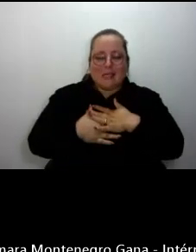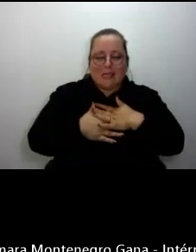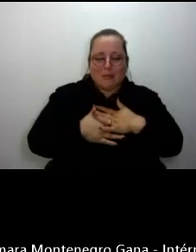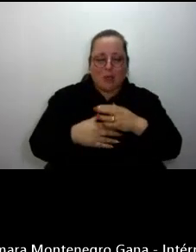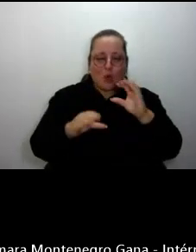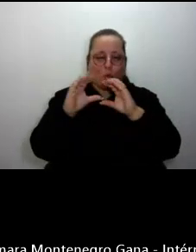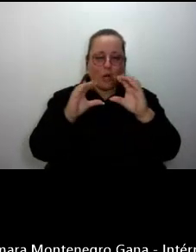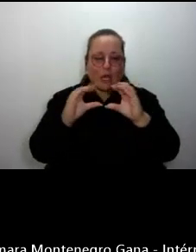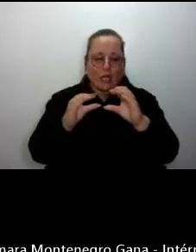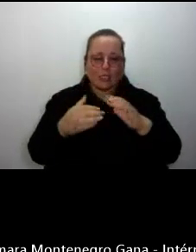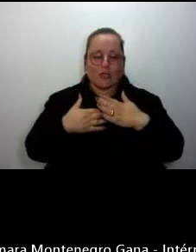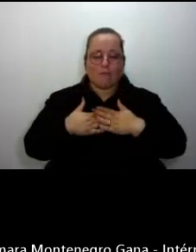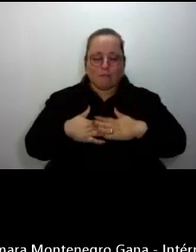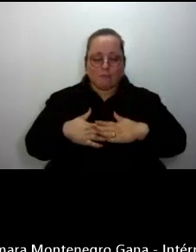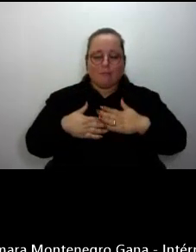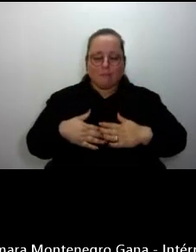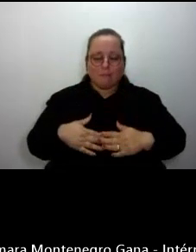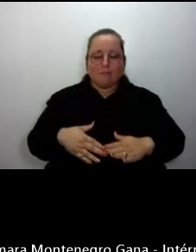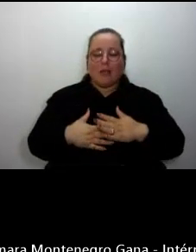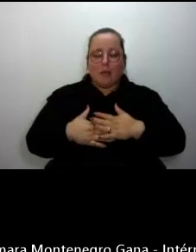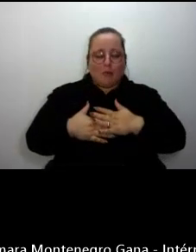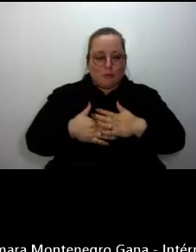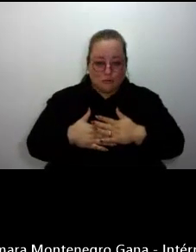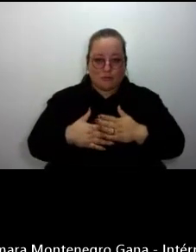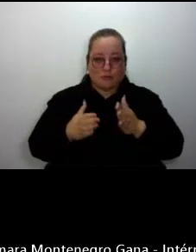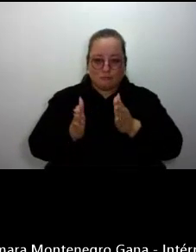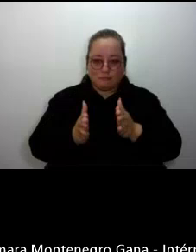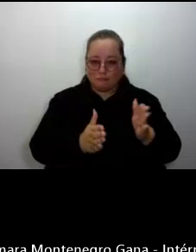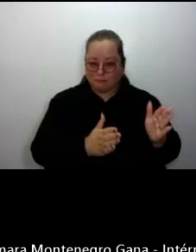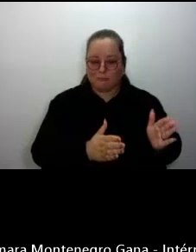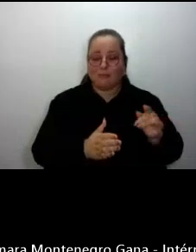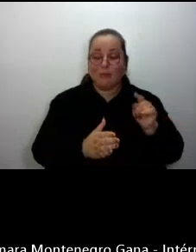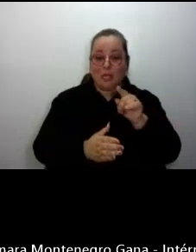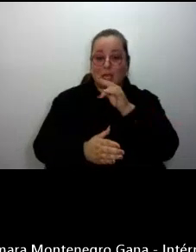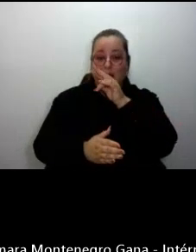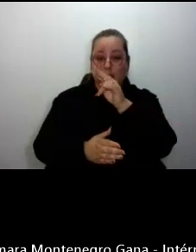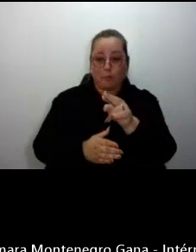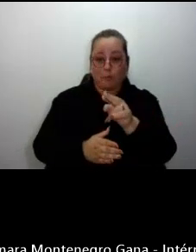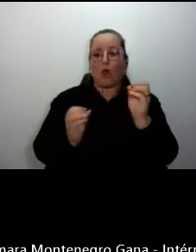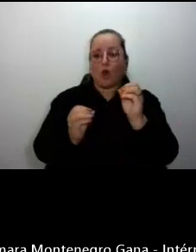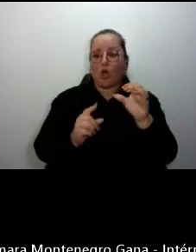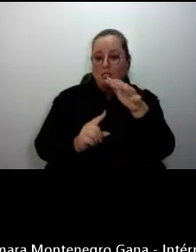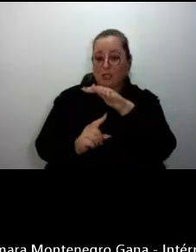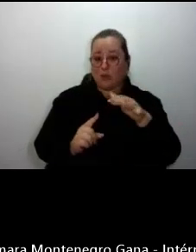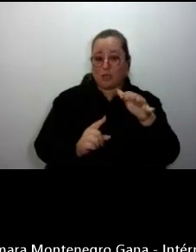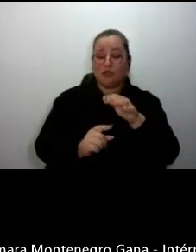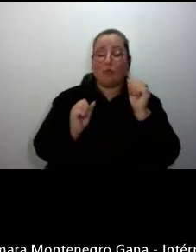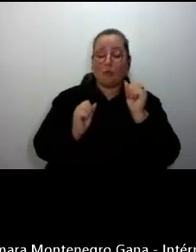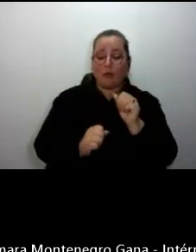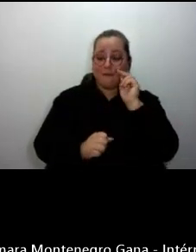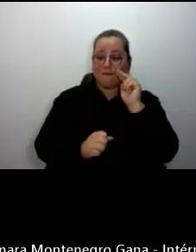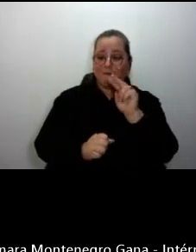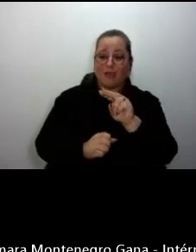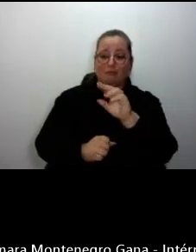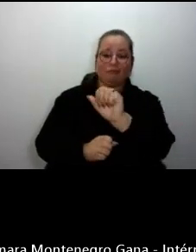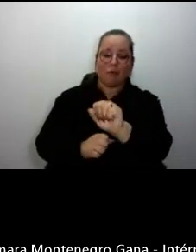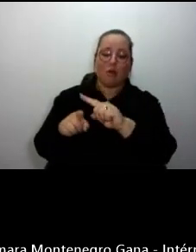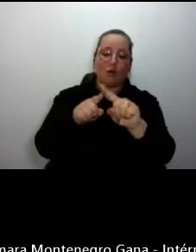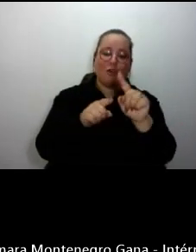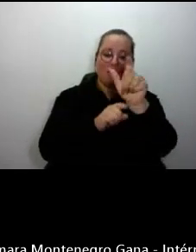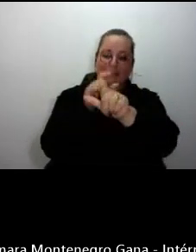y la regulación emocional. Eh, y esta respuesta o estas conductas, ¿verdad?, pueden ser percibidas, ¿verdad?, por otras personas